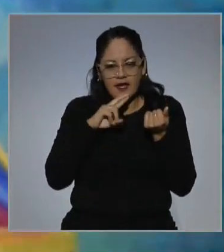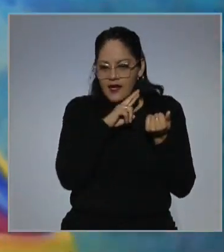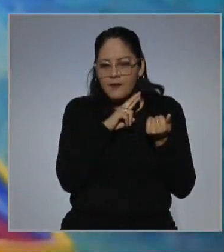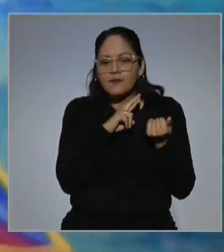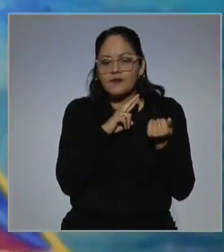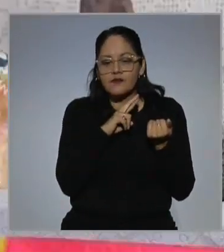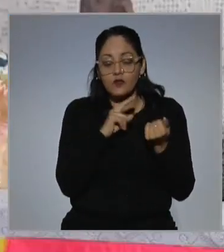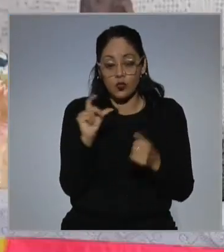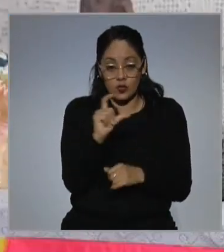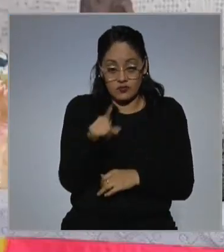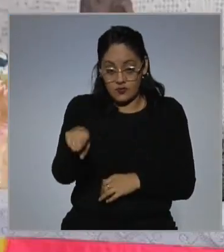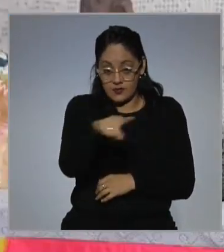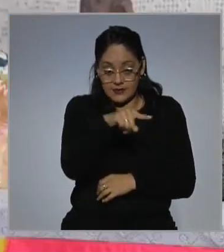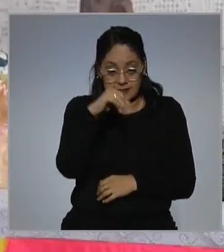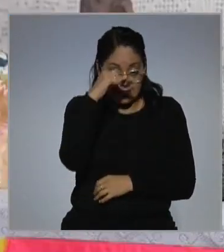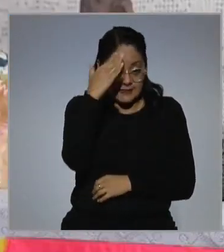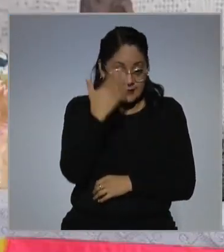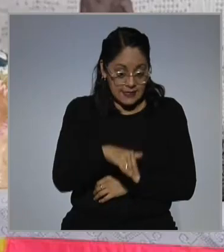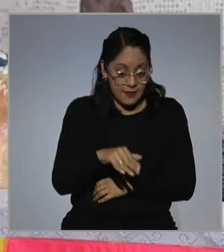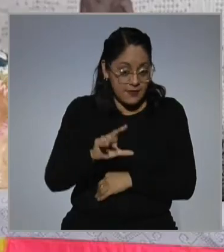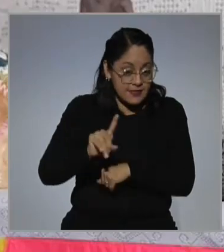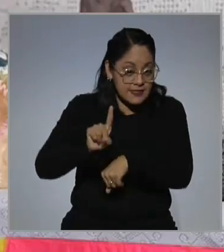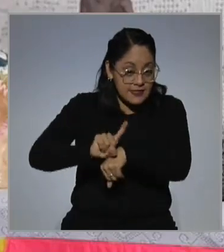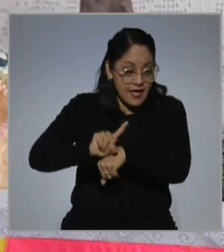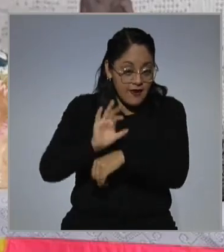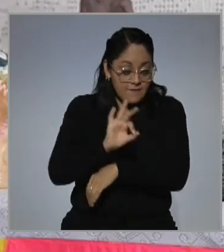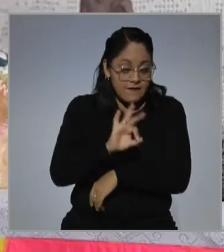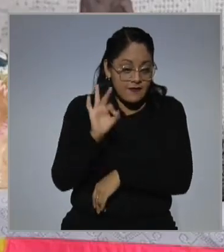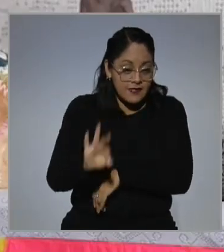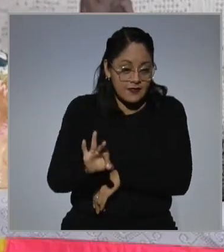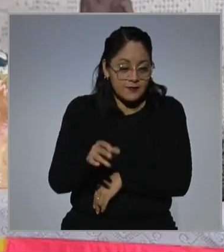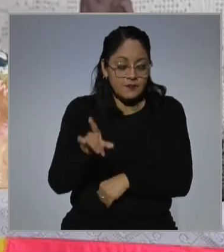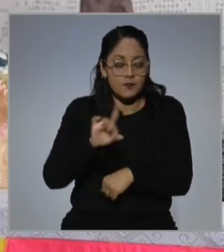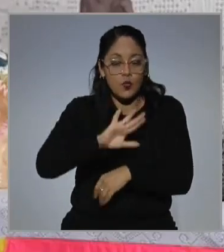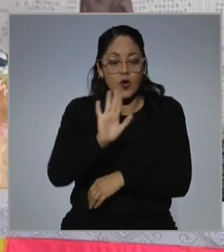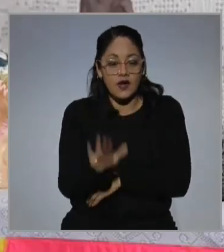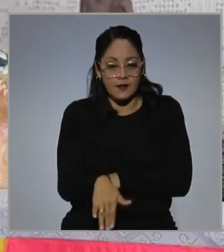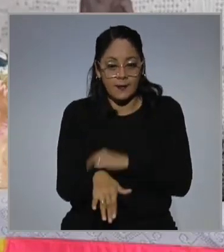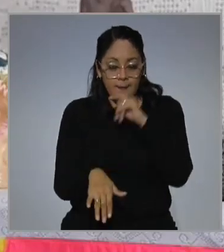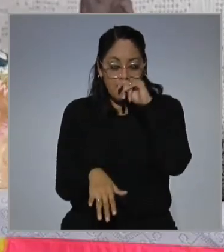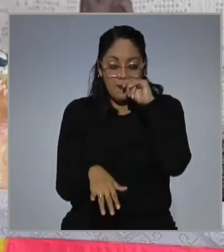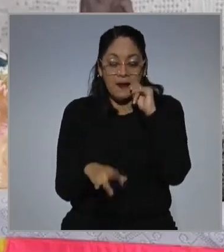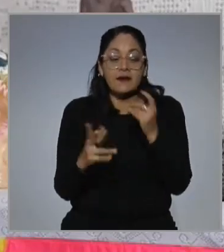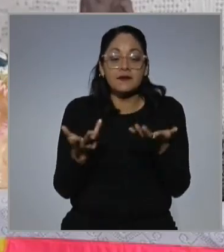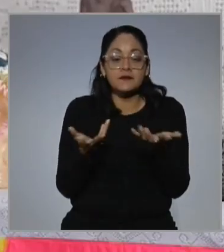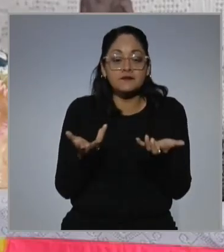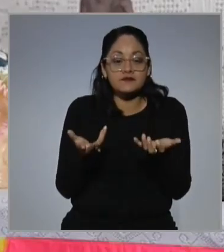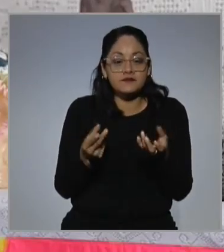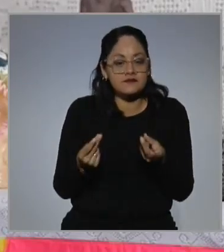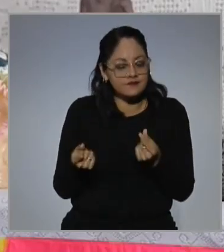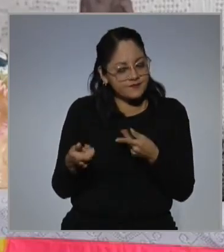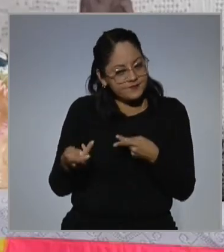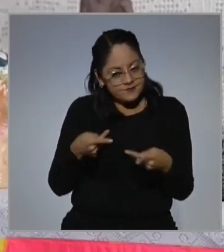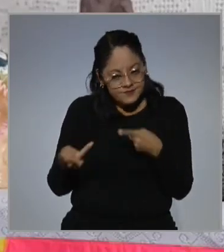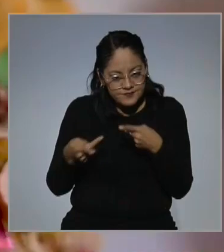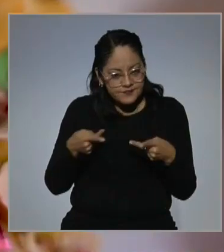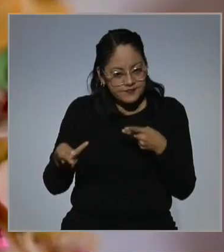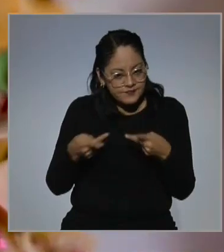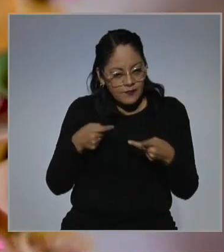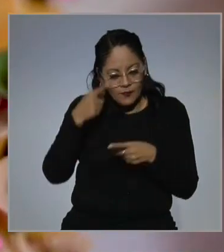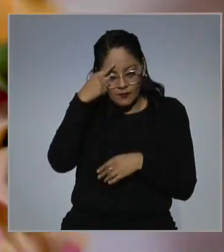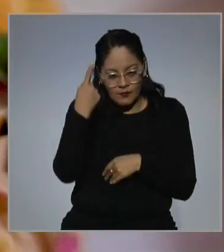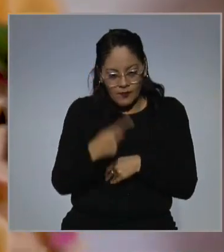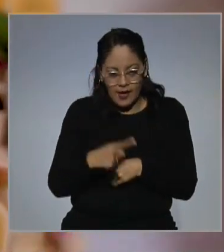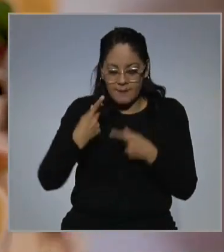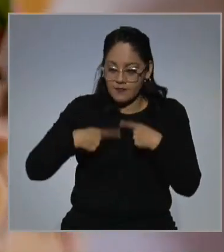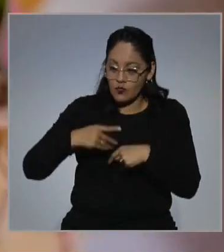inmediatamente cuando ya saben que se viene el festejo de Día de Muertos, ¿qué es lo que hacen? Se van preparando para recibir a